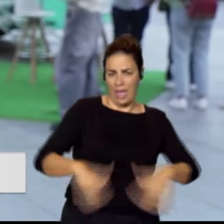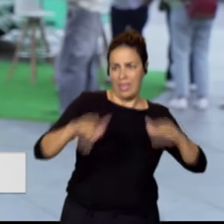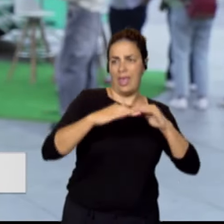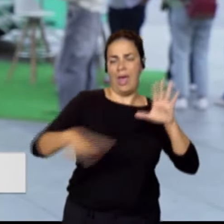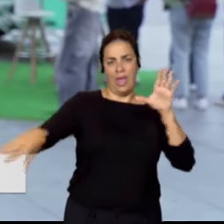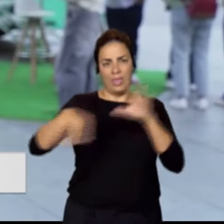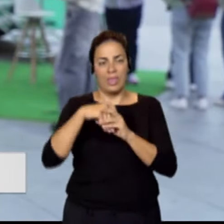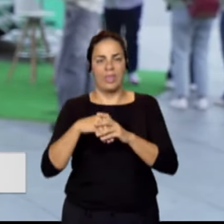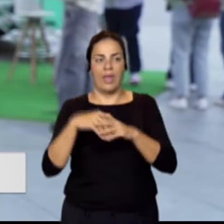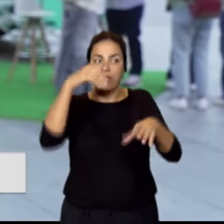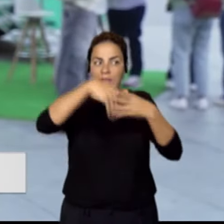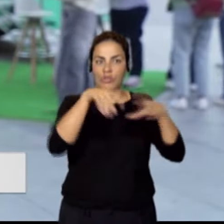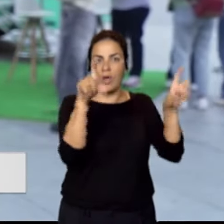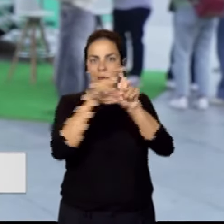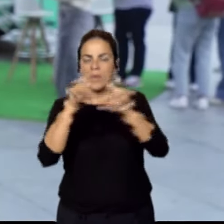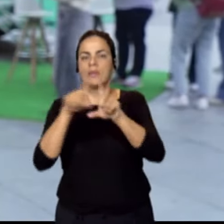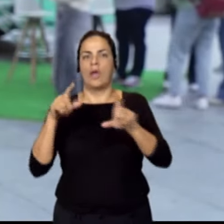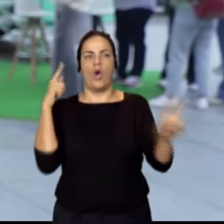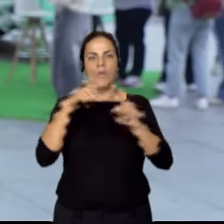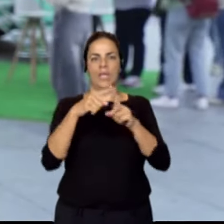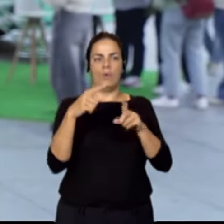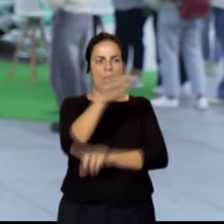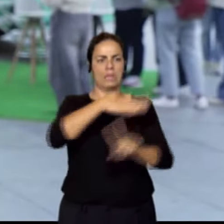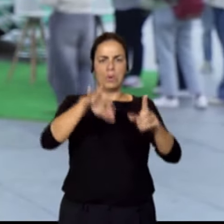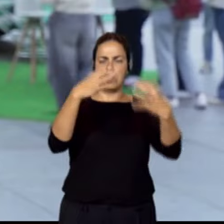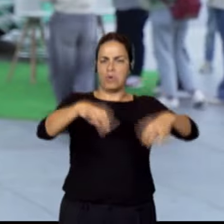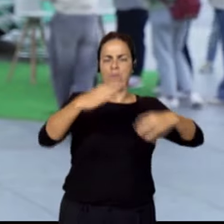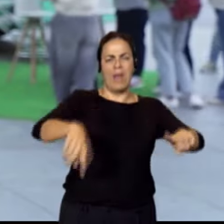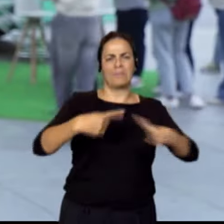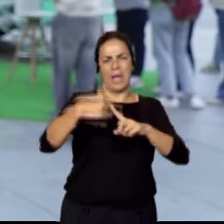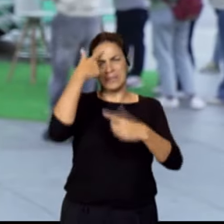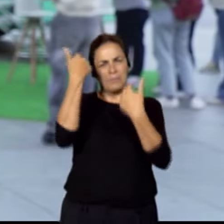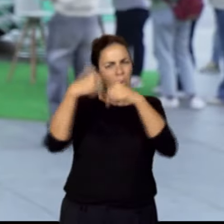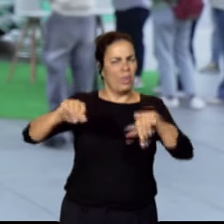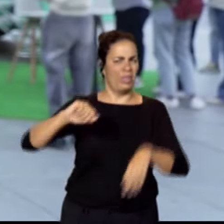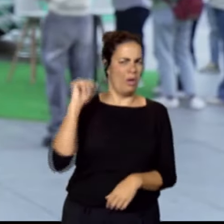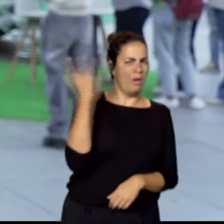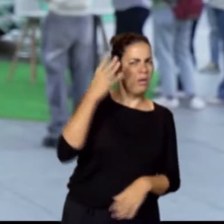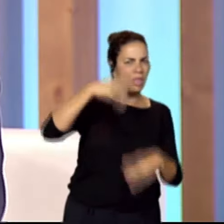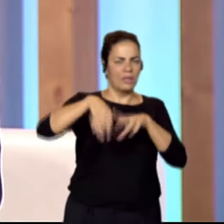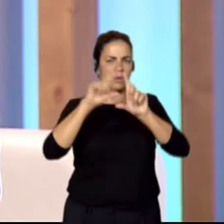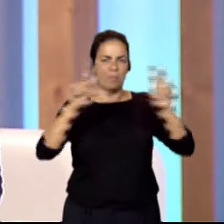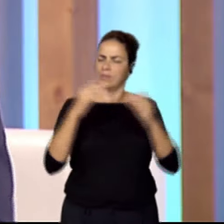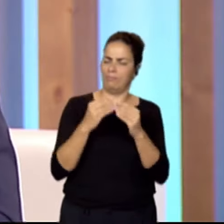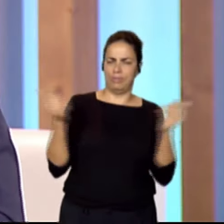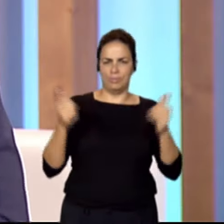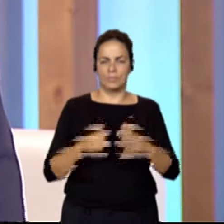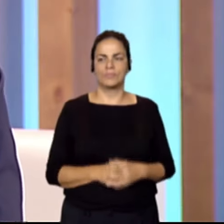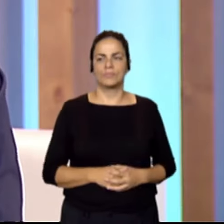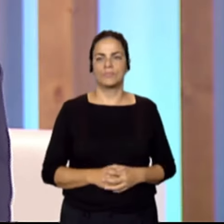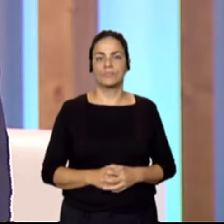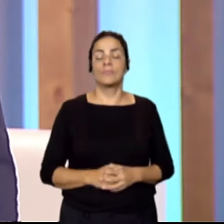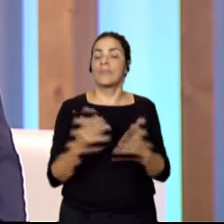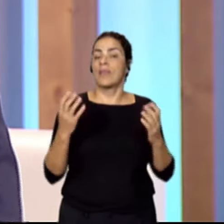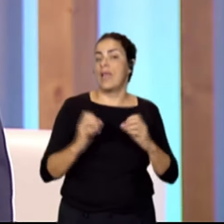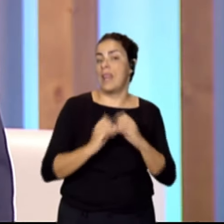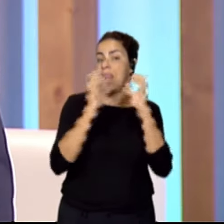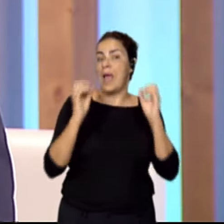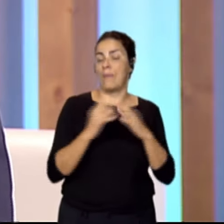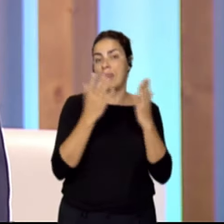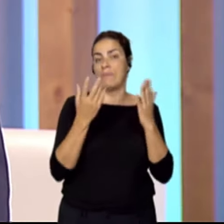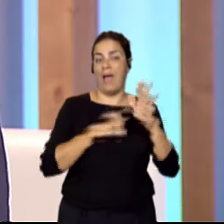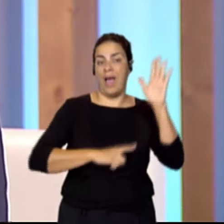normalizar los entornos y que desaparezcan todo tipo de prejuicios estereotipos en las organizaciones y en la palma los avances